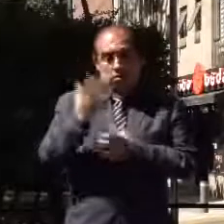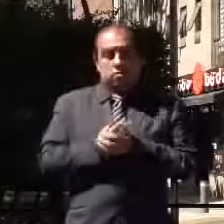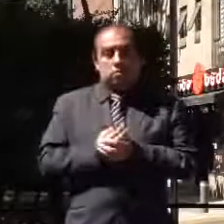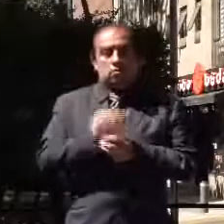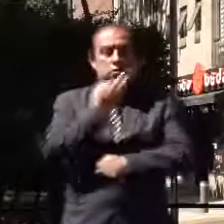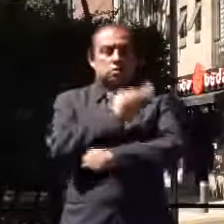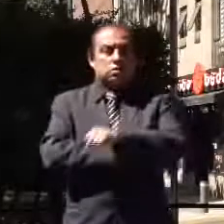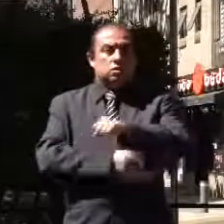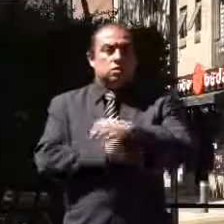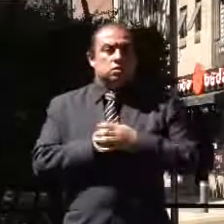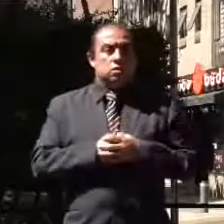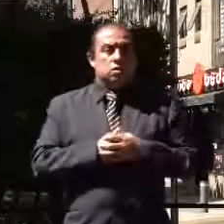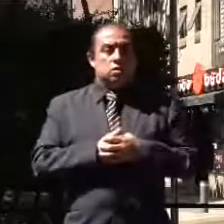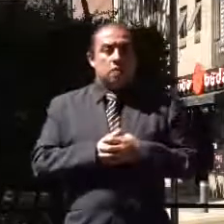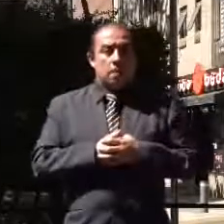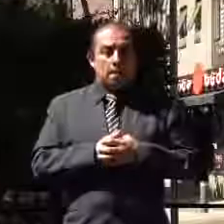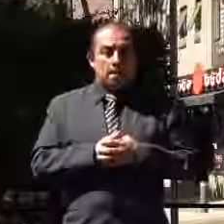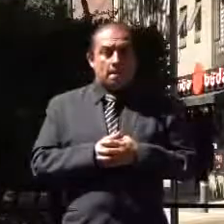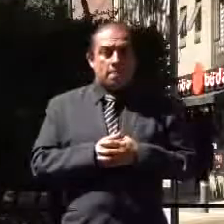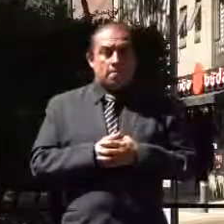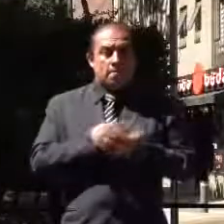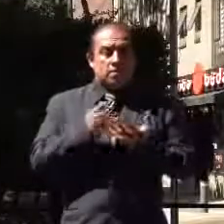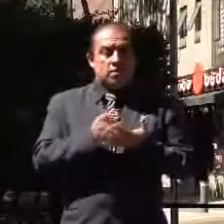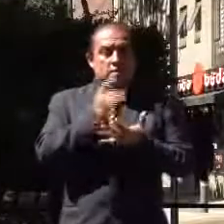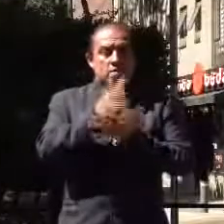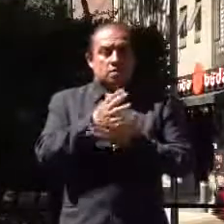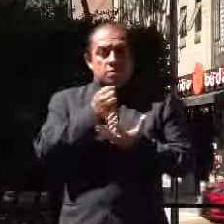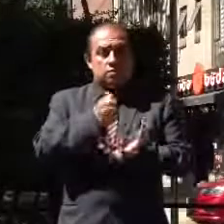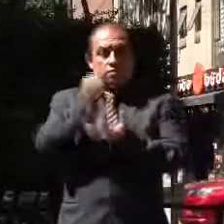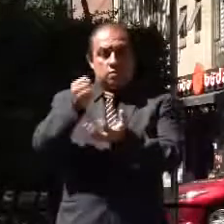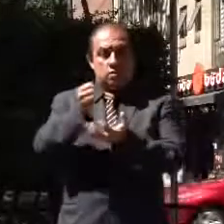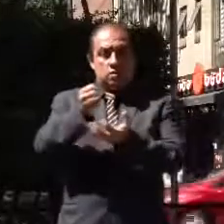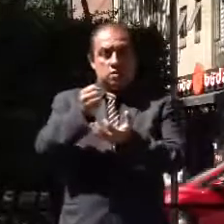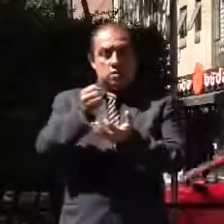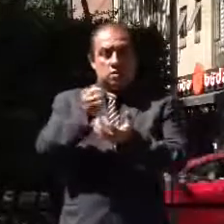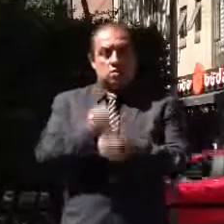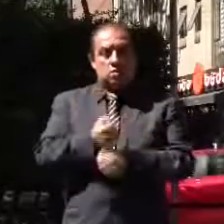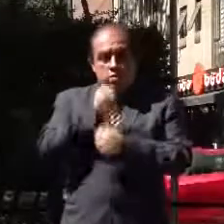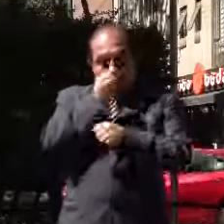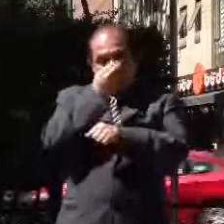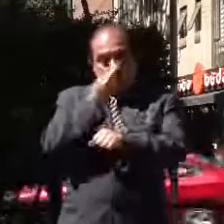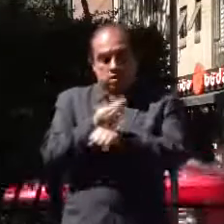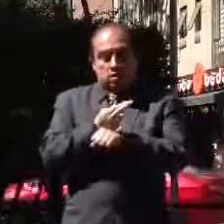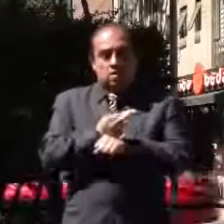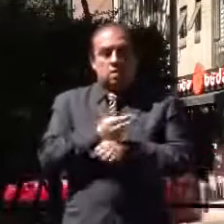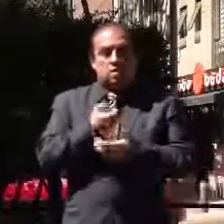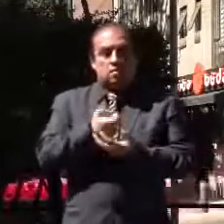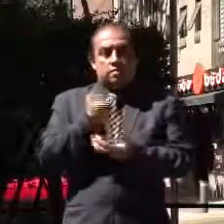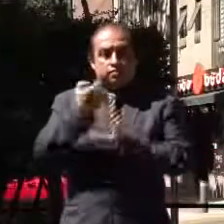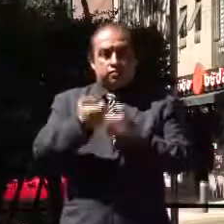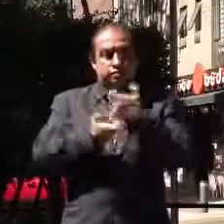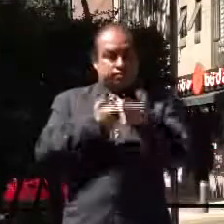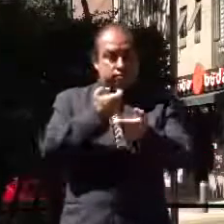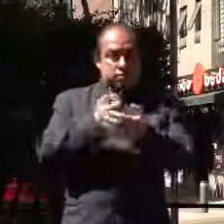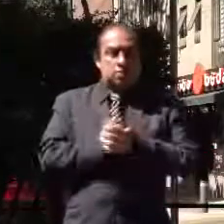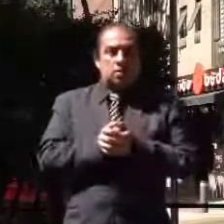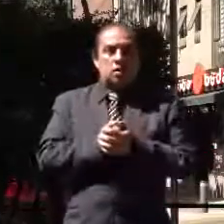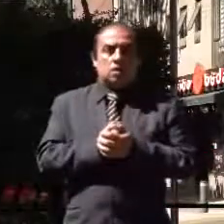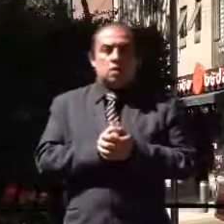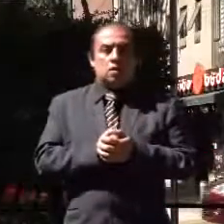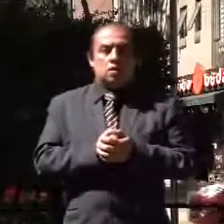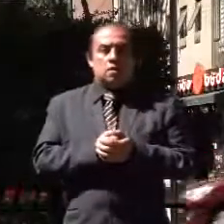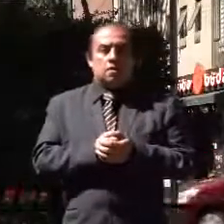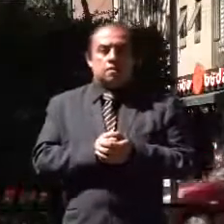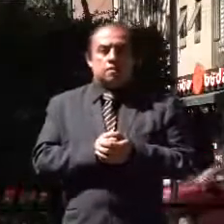en dar los recursos por parte de Secretaría de Finanzas, en fin. Y siempre pensamos